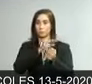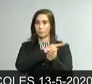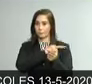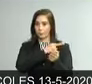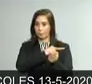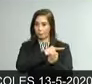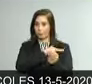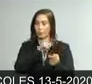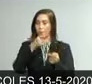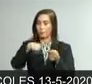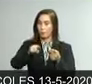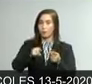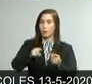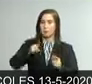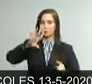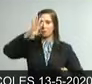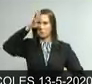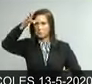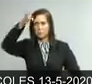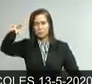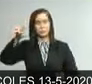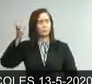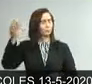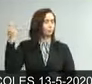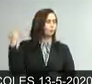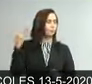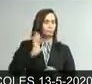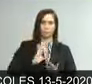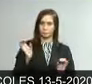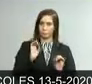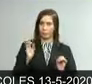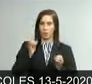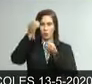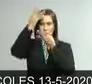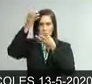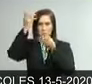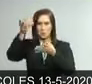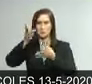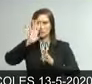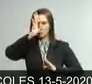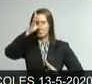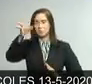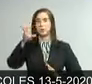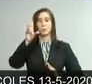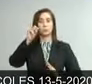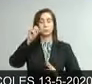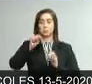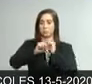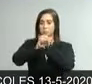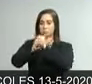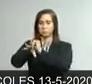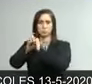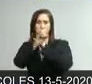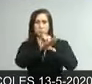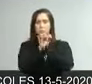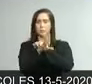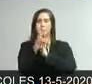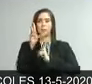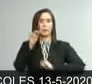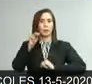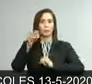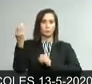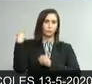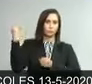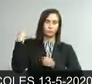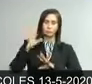los rumores y información falsa puesta a circular en las redes sociales que